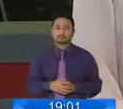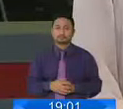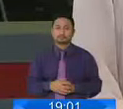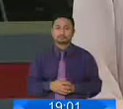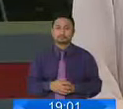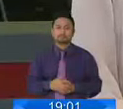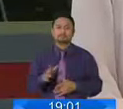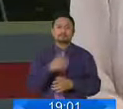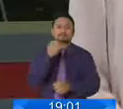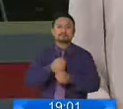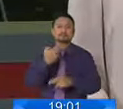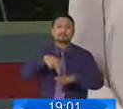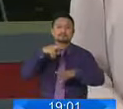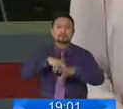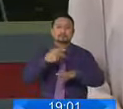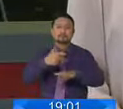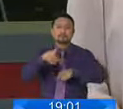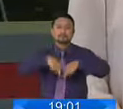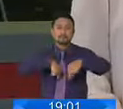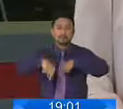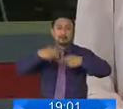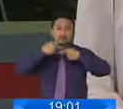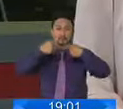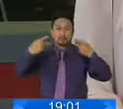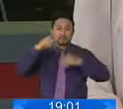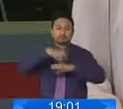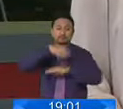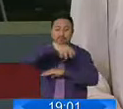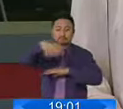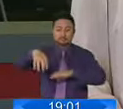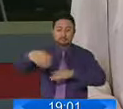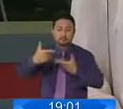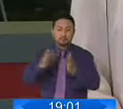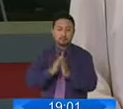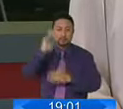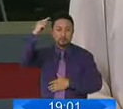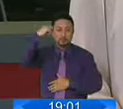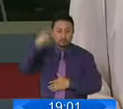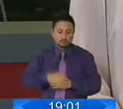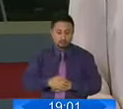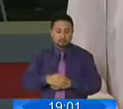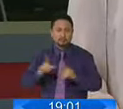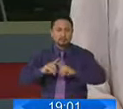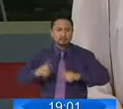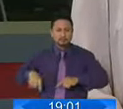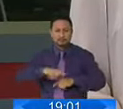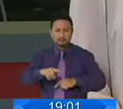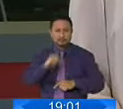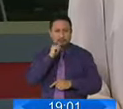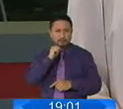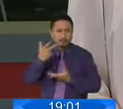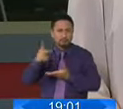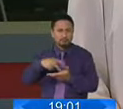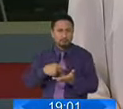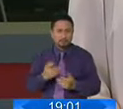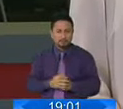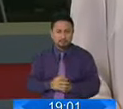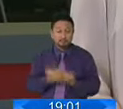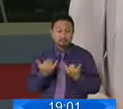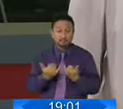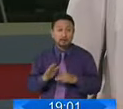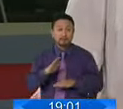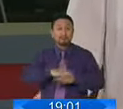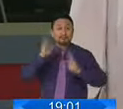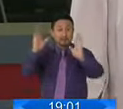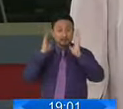Y la Federación Nacional de Cooperativas de Transporte Público Interprovincial reclama al gobierno varios incumplimientos y estableció un plazo para ser